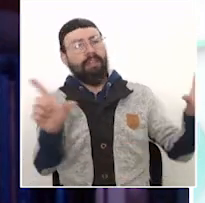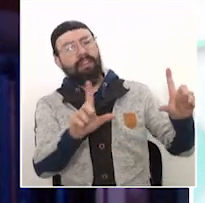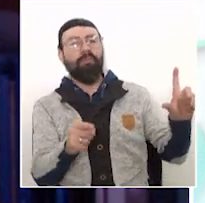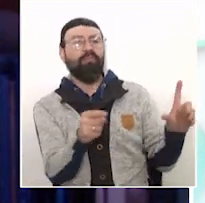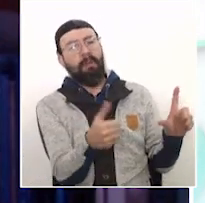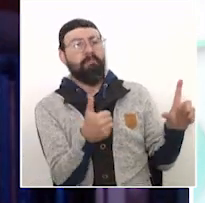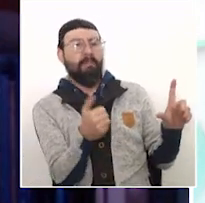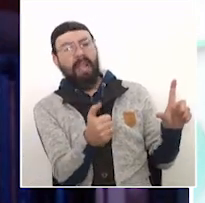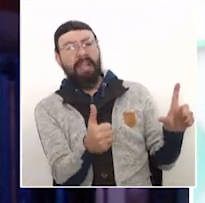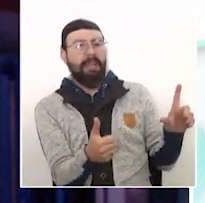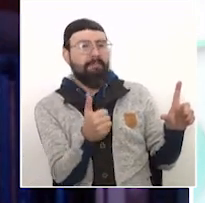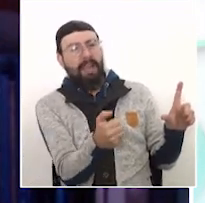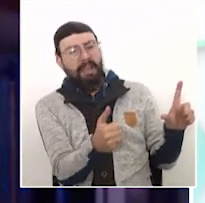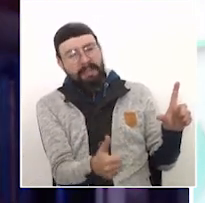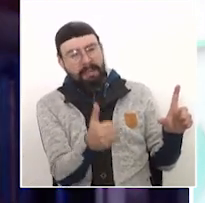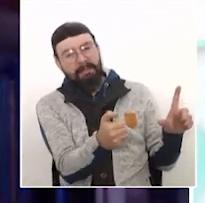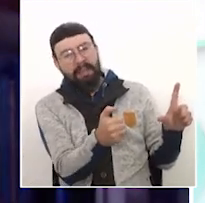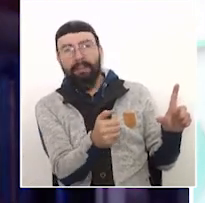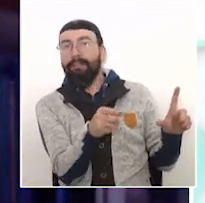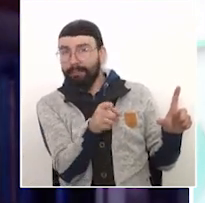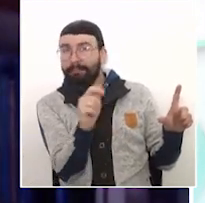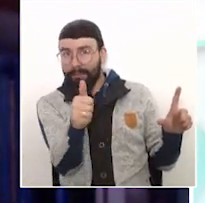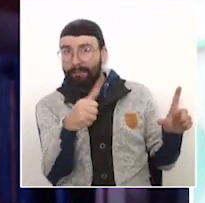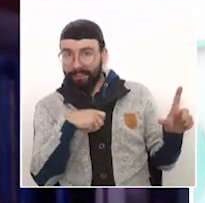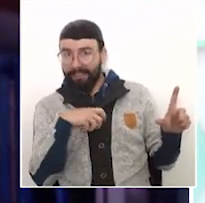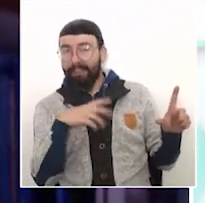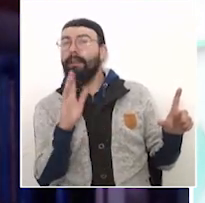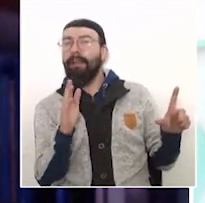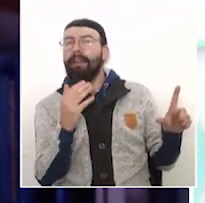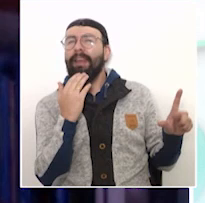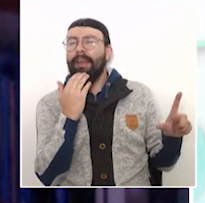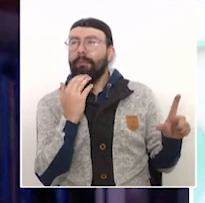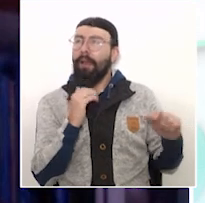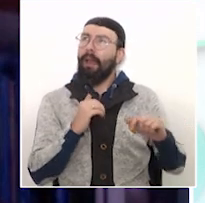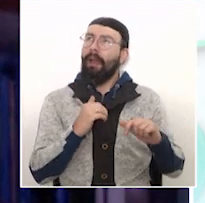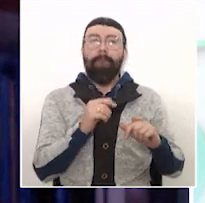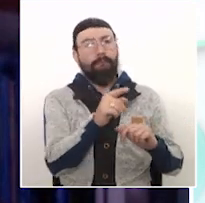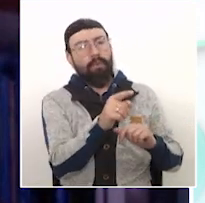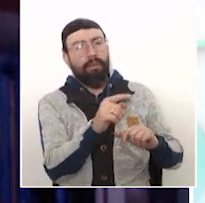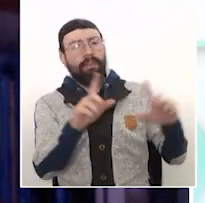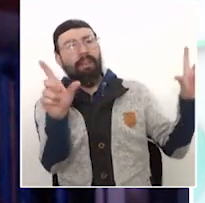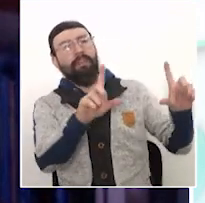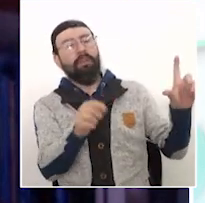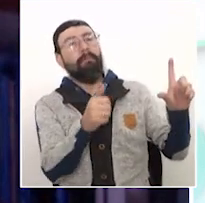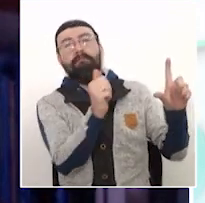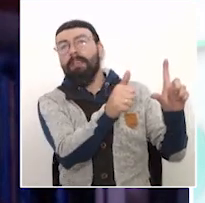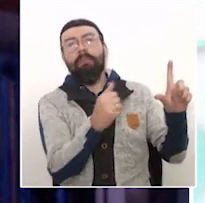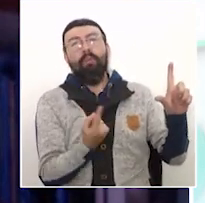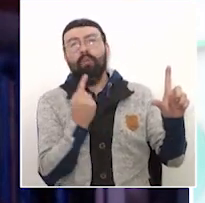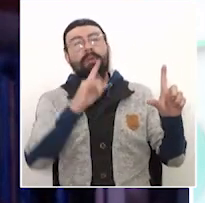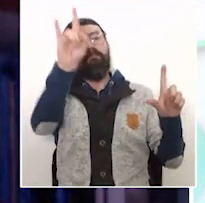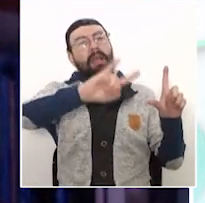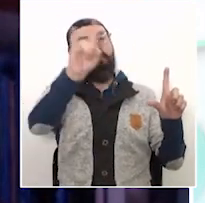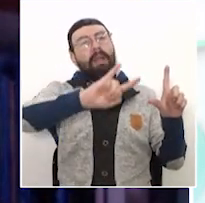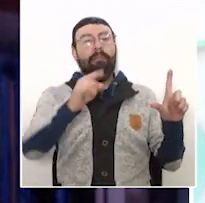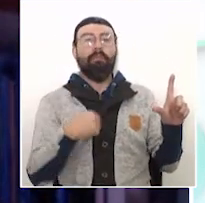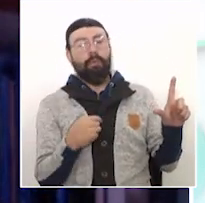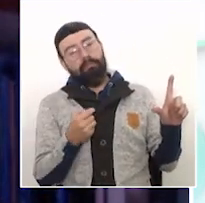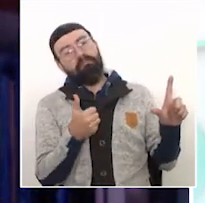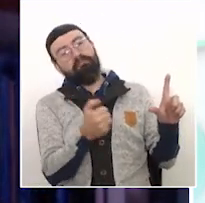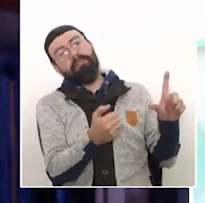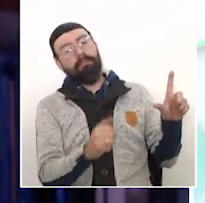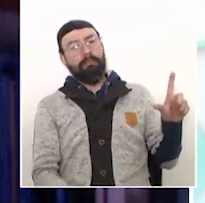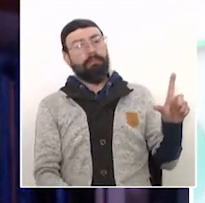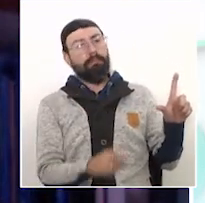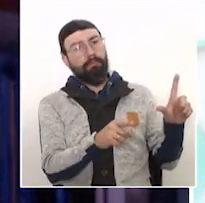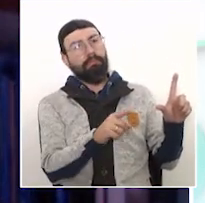canales al televisor. Pongamos, imaginemos que un televisor se autoprograma. Tú estás allá sentado, sentado, y de pronto el programa